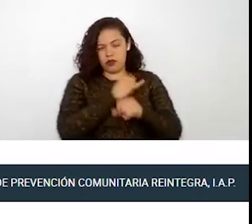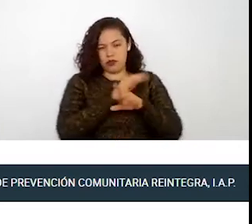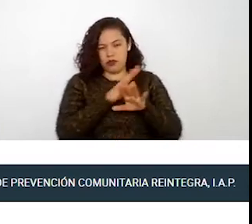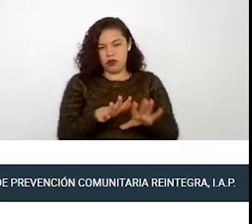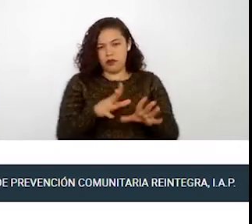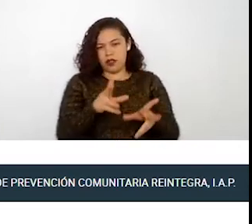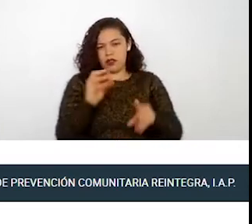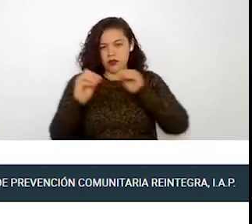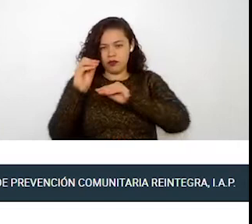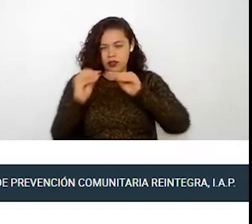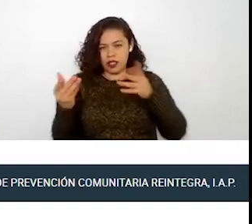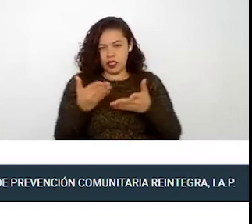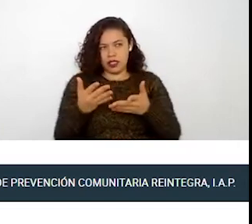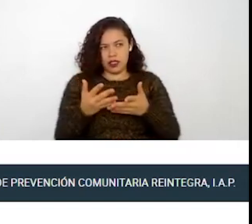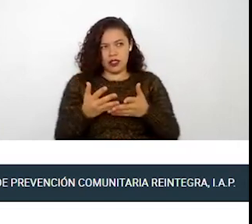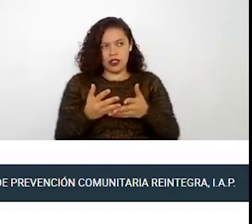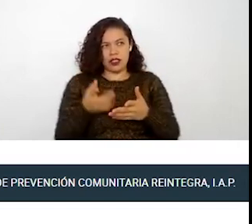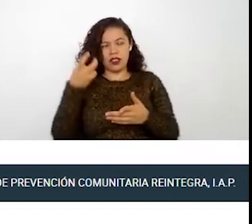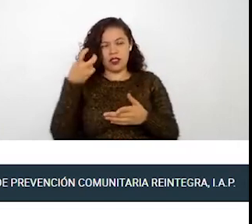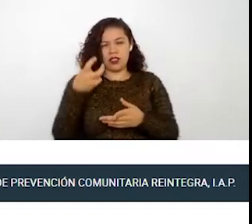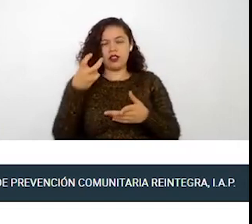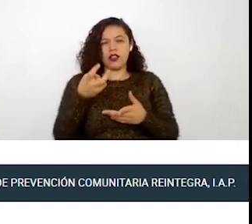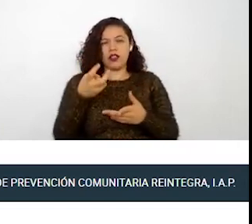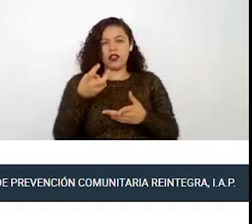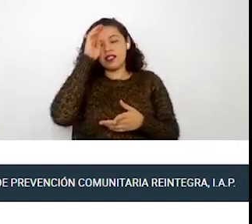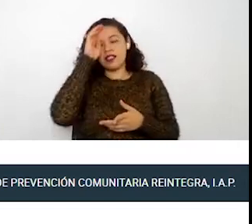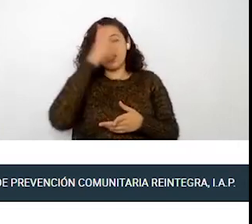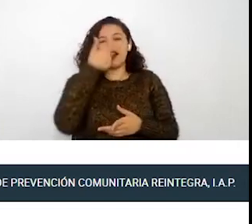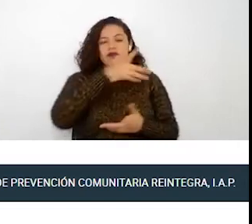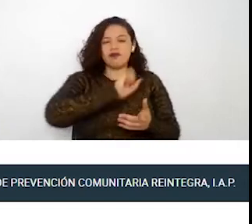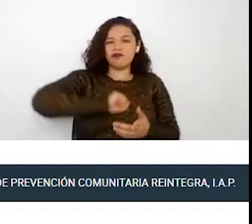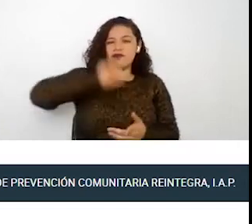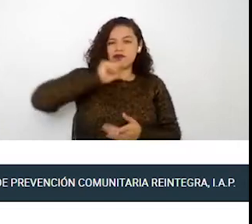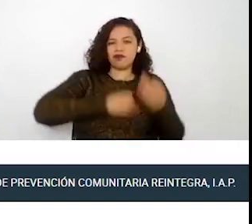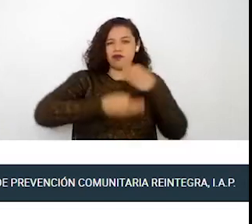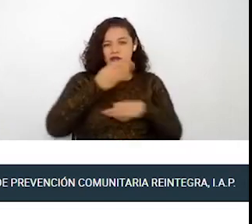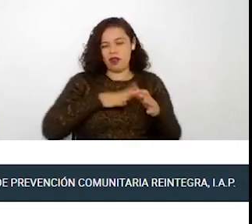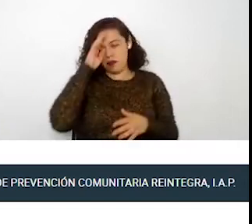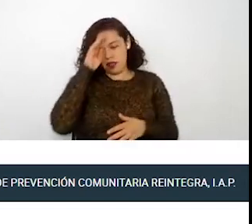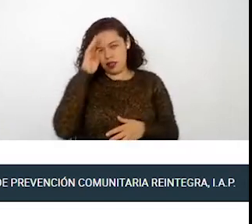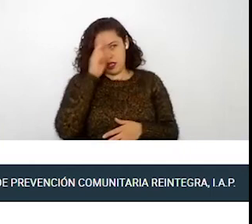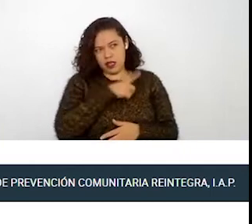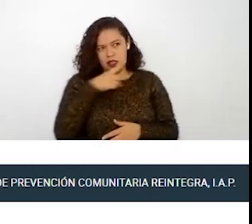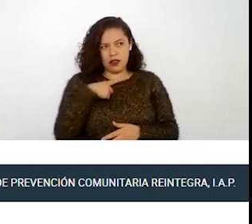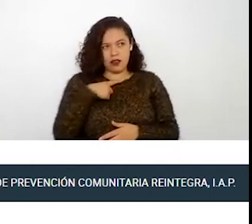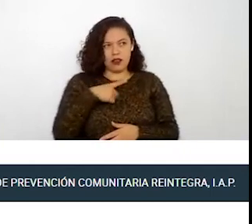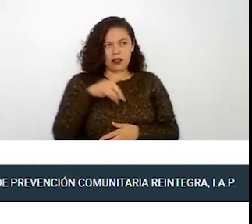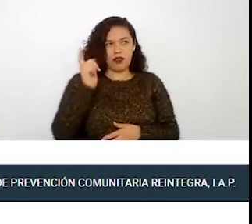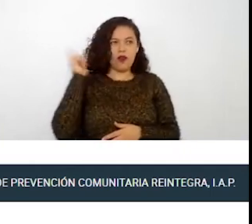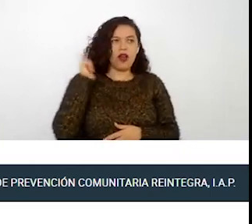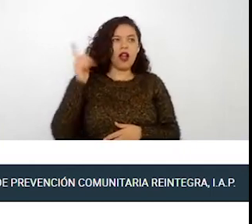y con un considerar la inflación como está ahorita todo no que esperemos que tengan